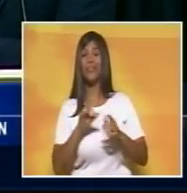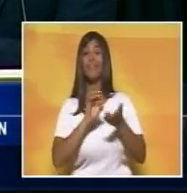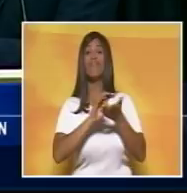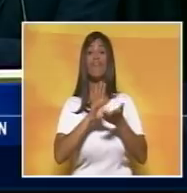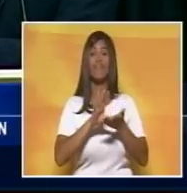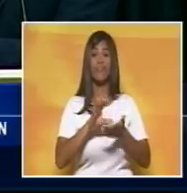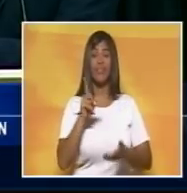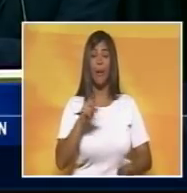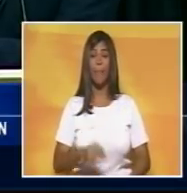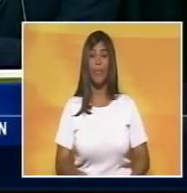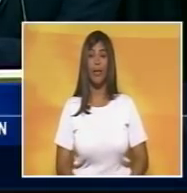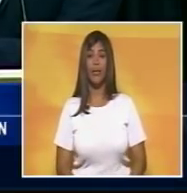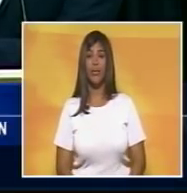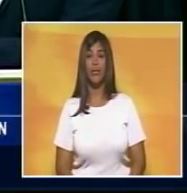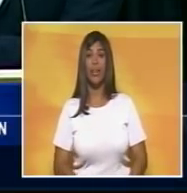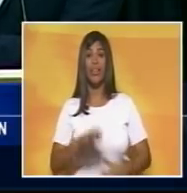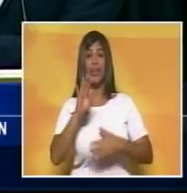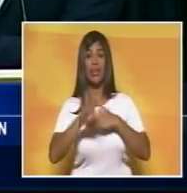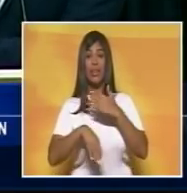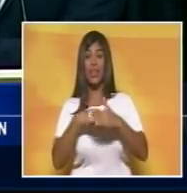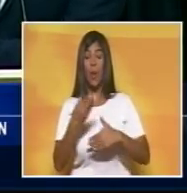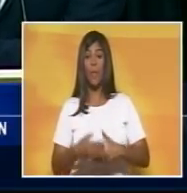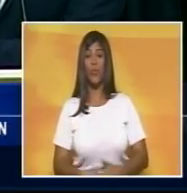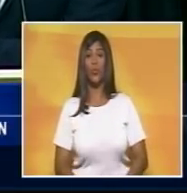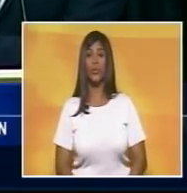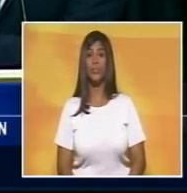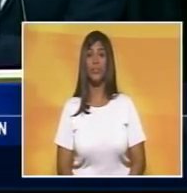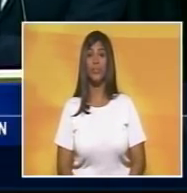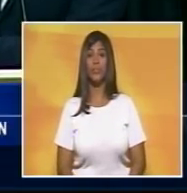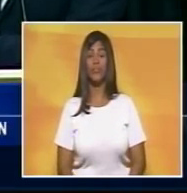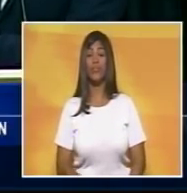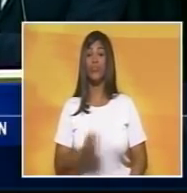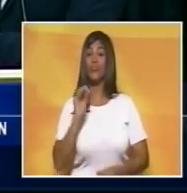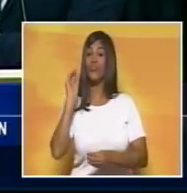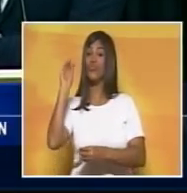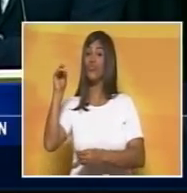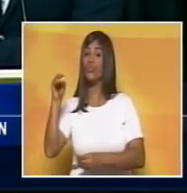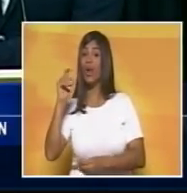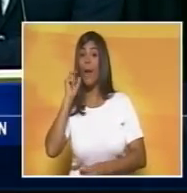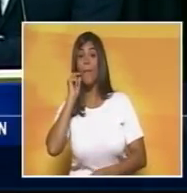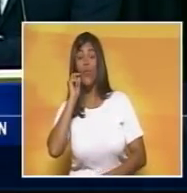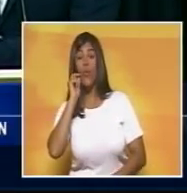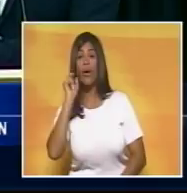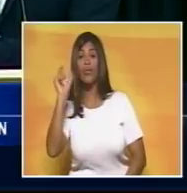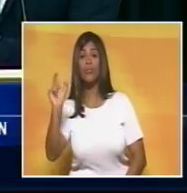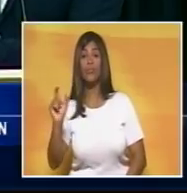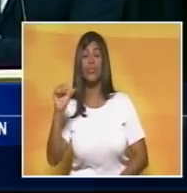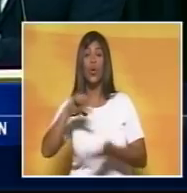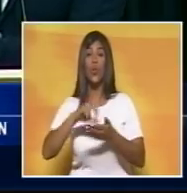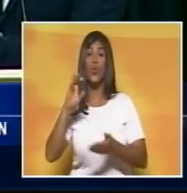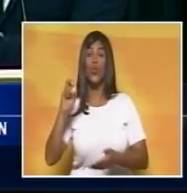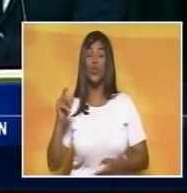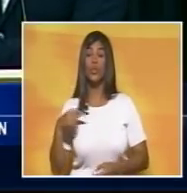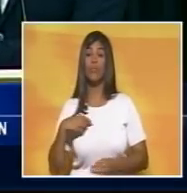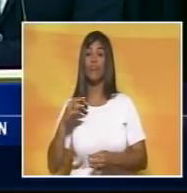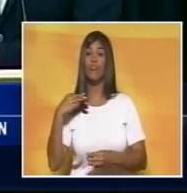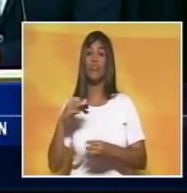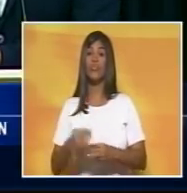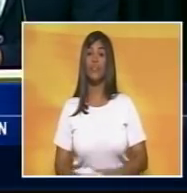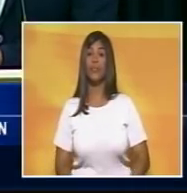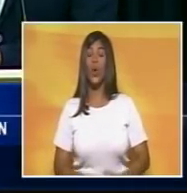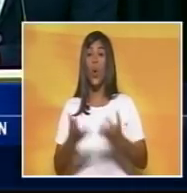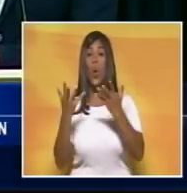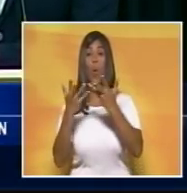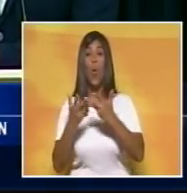botado, porque después le dice a Rosana de Cúcuta, el señor Marrero, que le mande